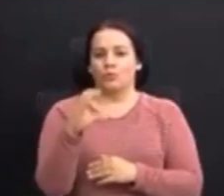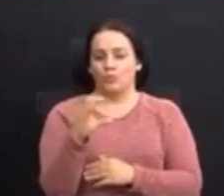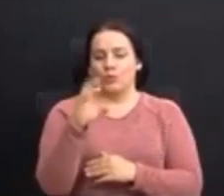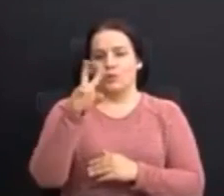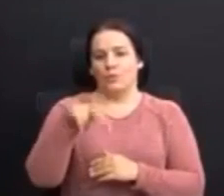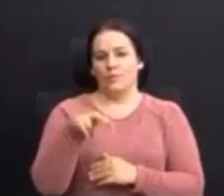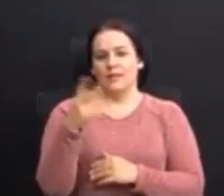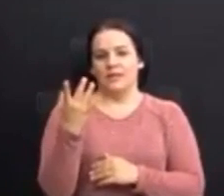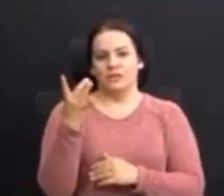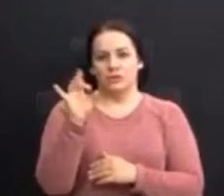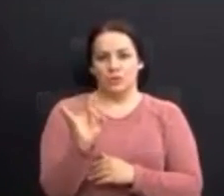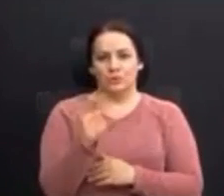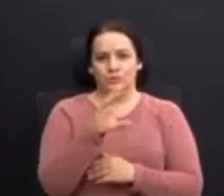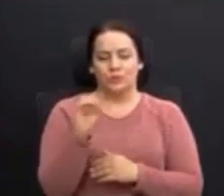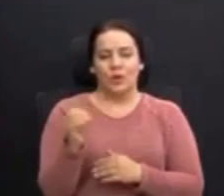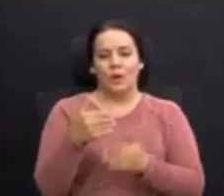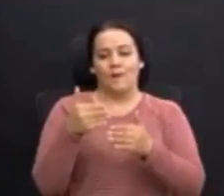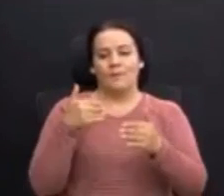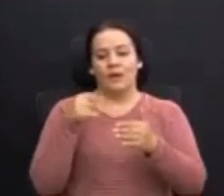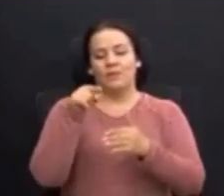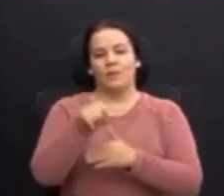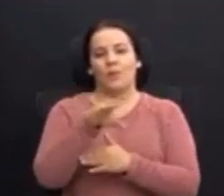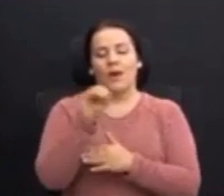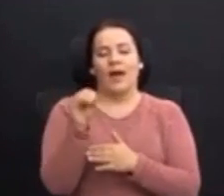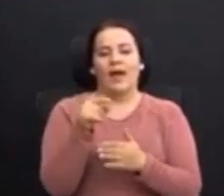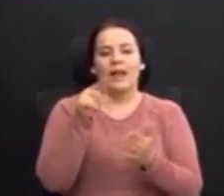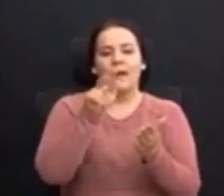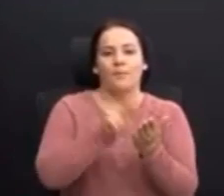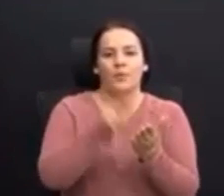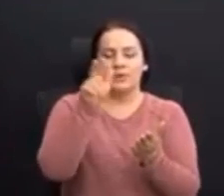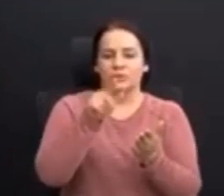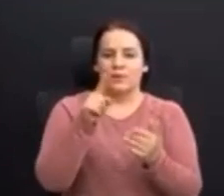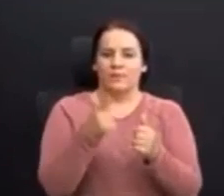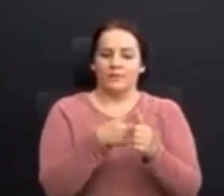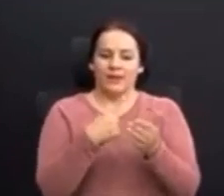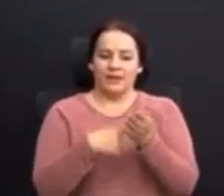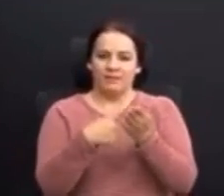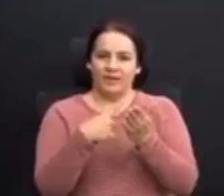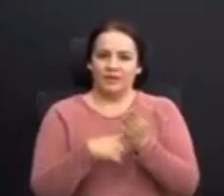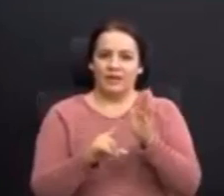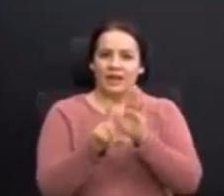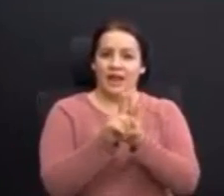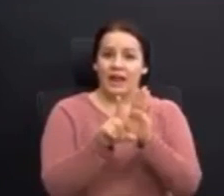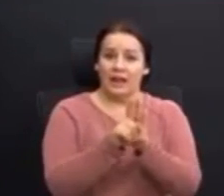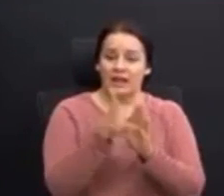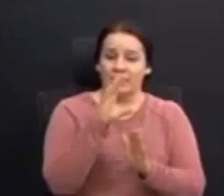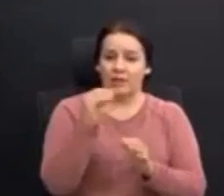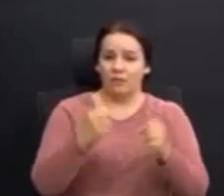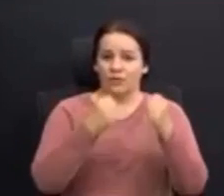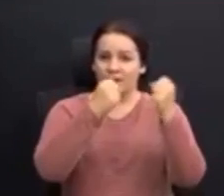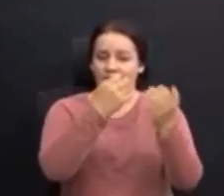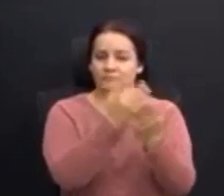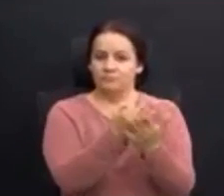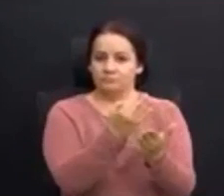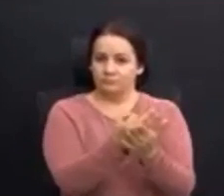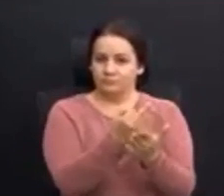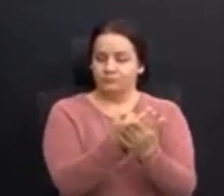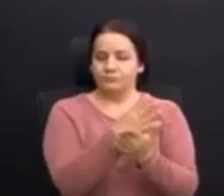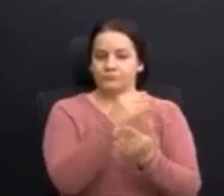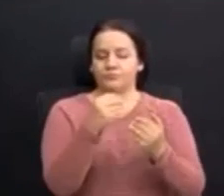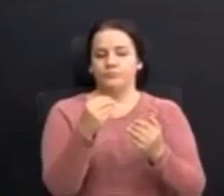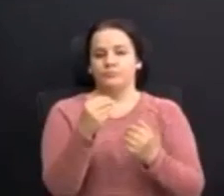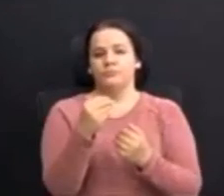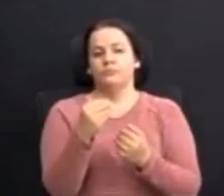votación en primer debate de la Ley de Fortalecimiento de las Finanzas Públicas. Ahí hay una serie de acuerdos incumplidos, en una carta firmada por el presidente de la